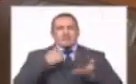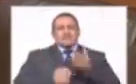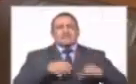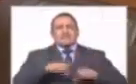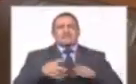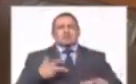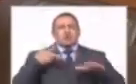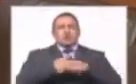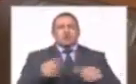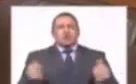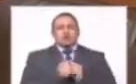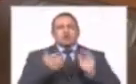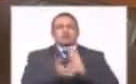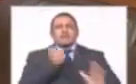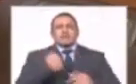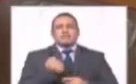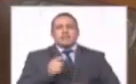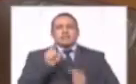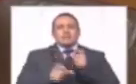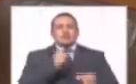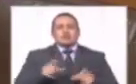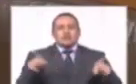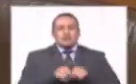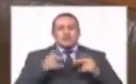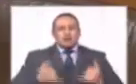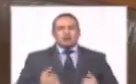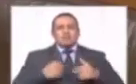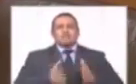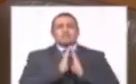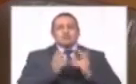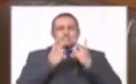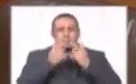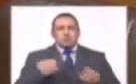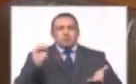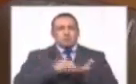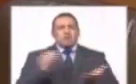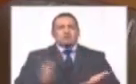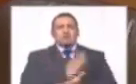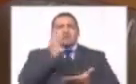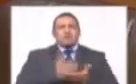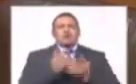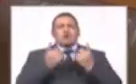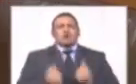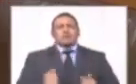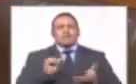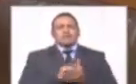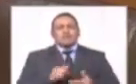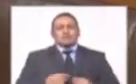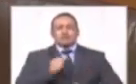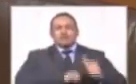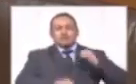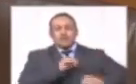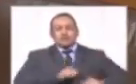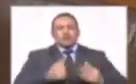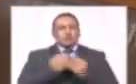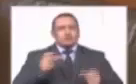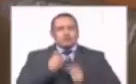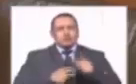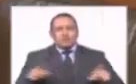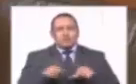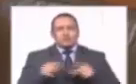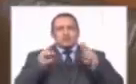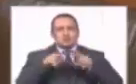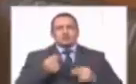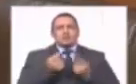haciendo es bloquear el retiro del dinero de la gente que hoy lo está pidiendo porque hay una crisis económica que le están pagando los que lamentablemente ven